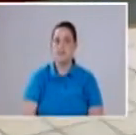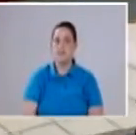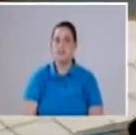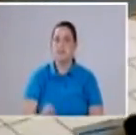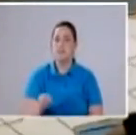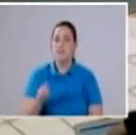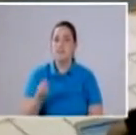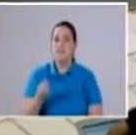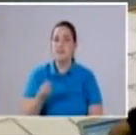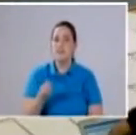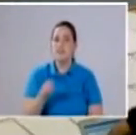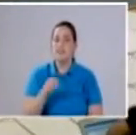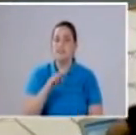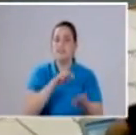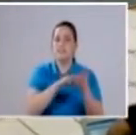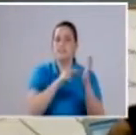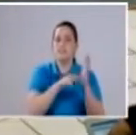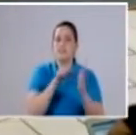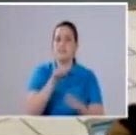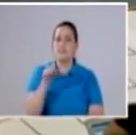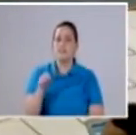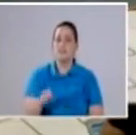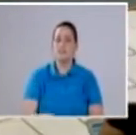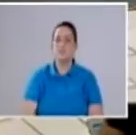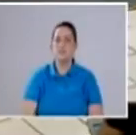esta vida? ¿En qué trabajas tú?